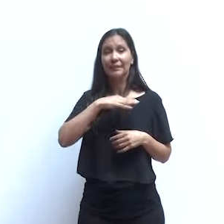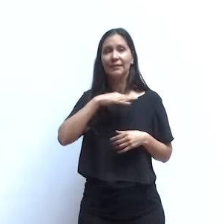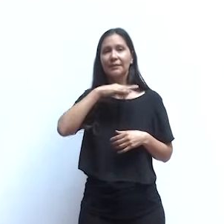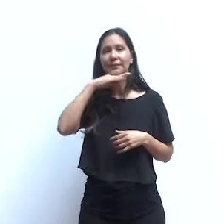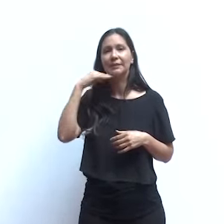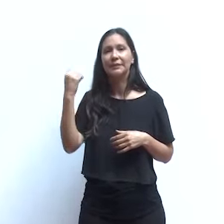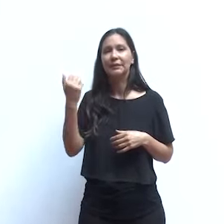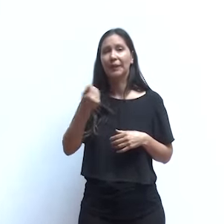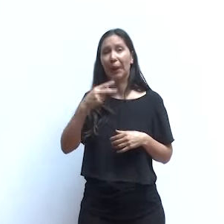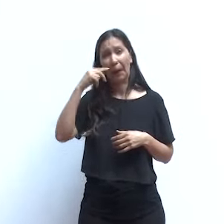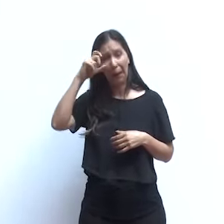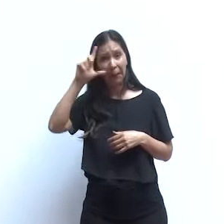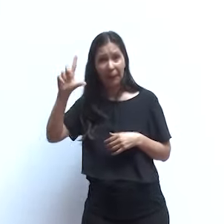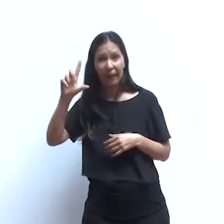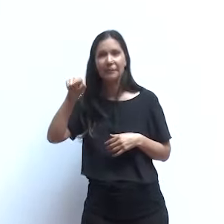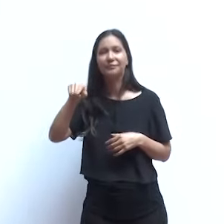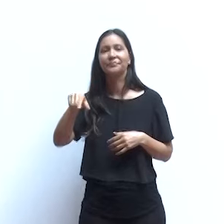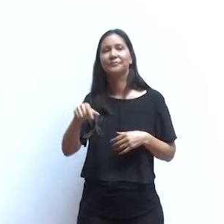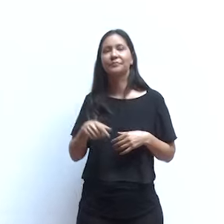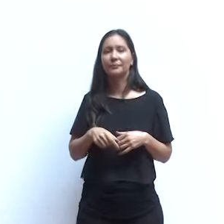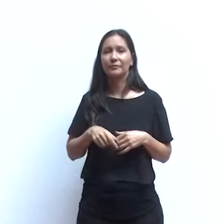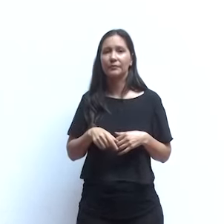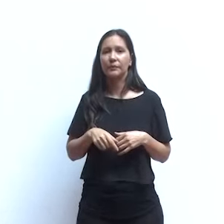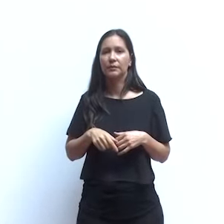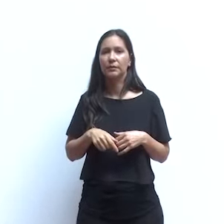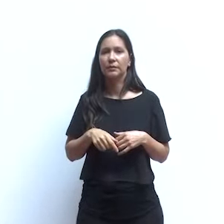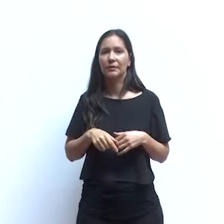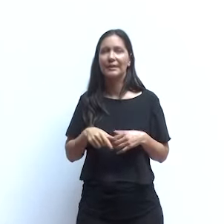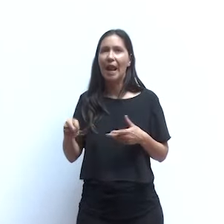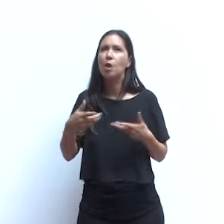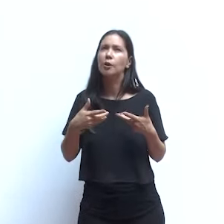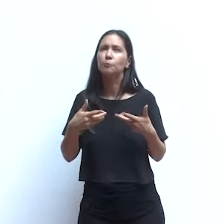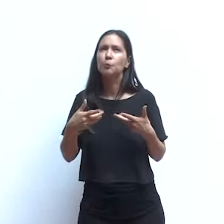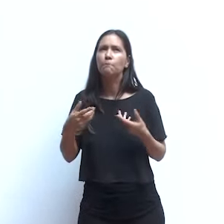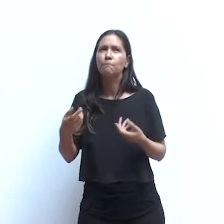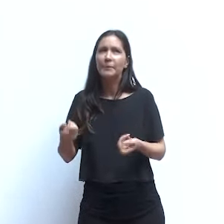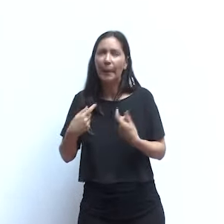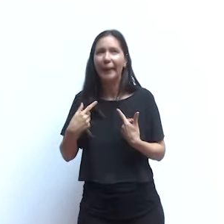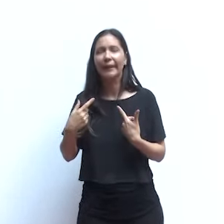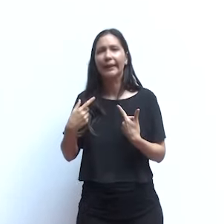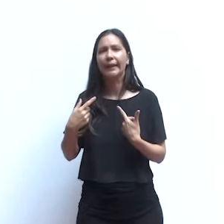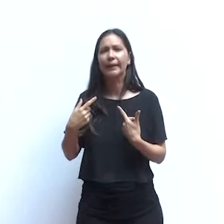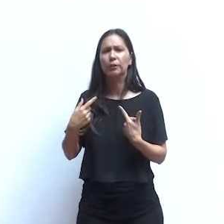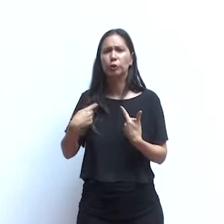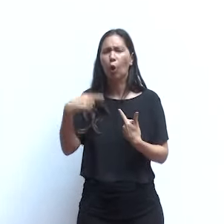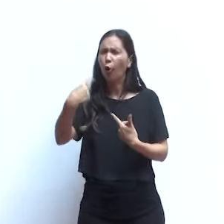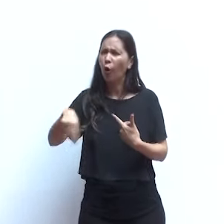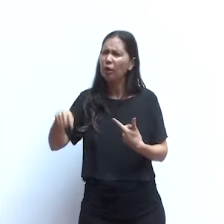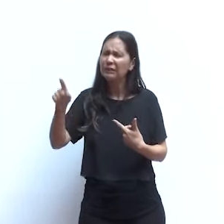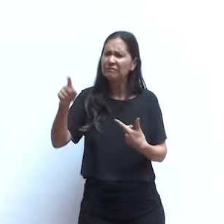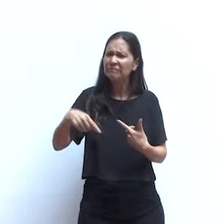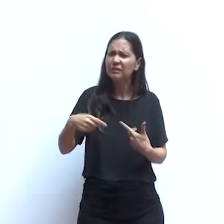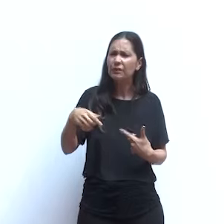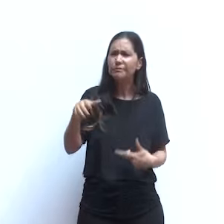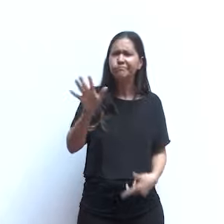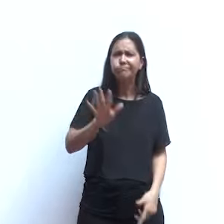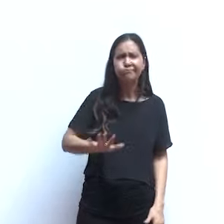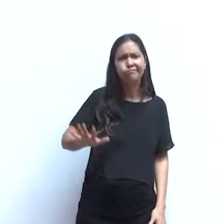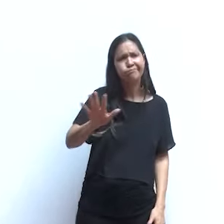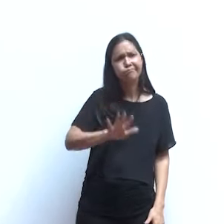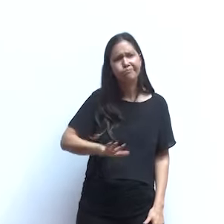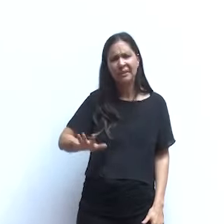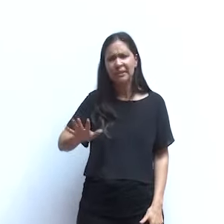como que Javier nos nos invita a a desconfiar de de las cosas eh tal